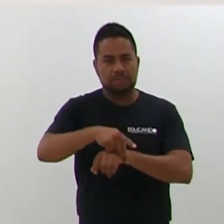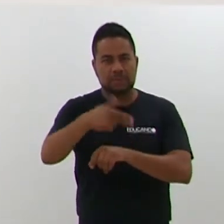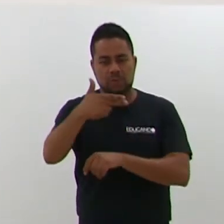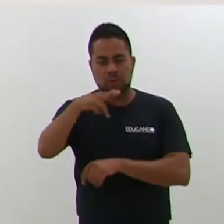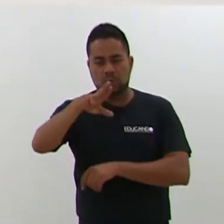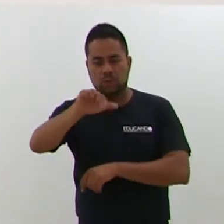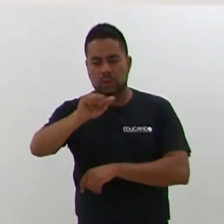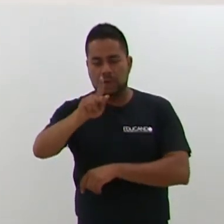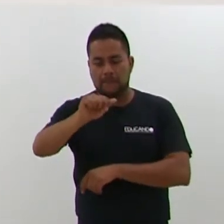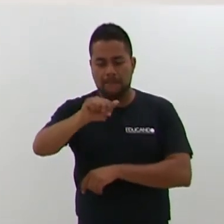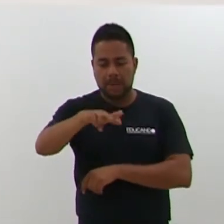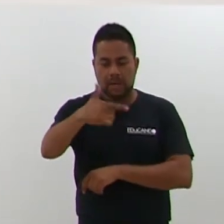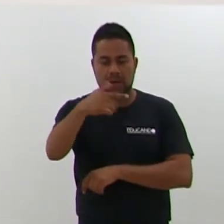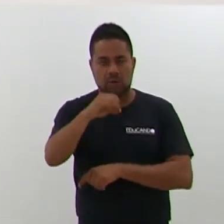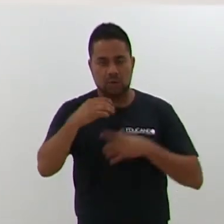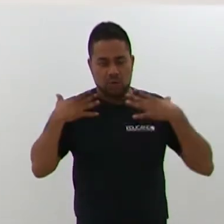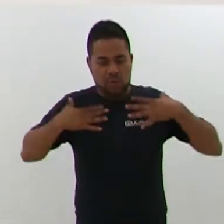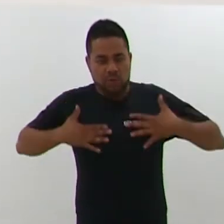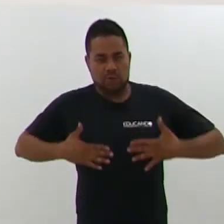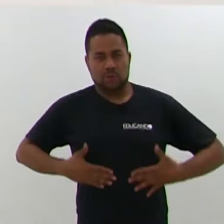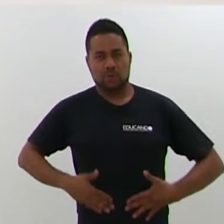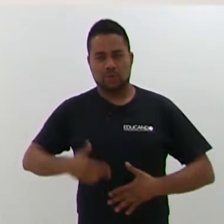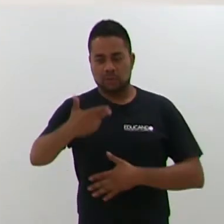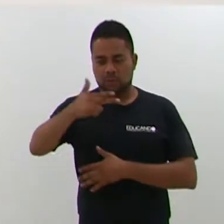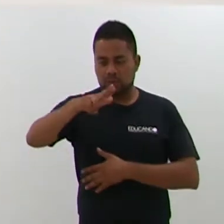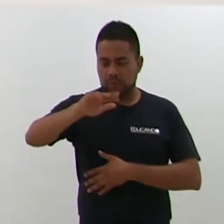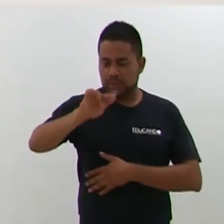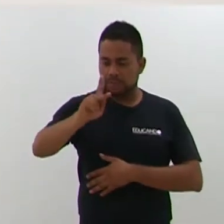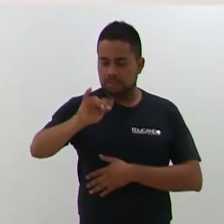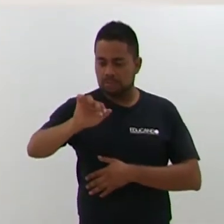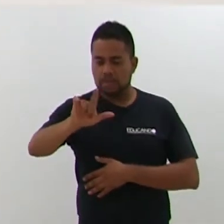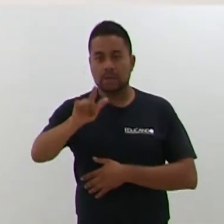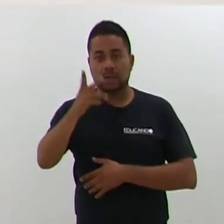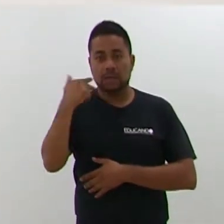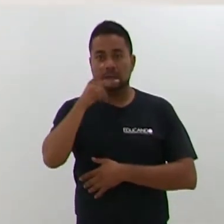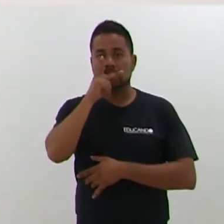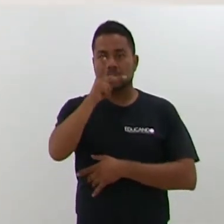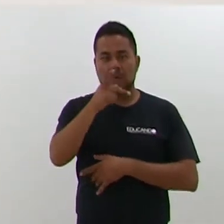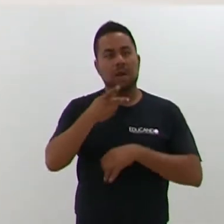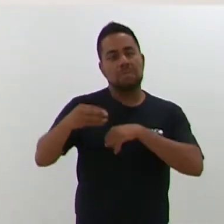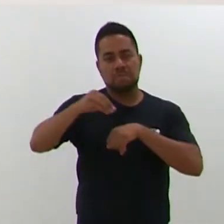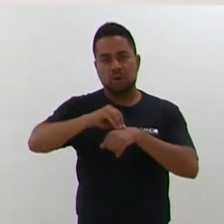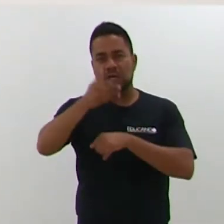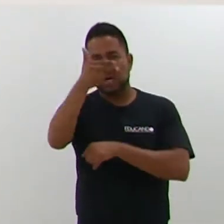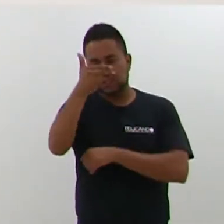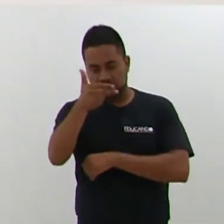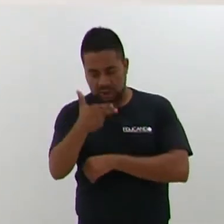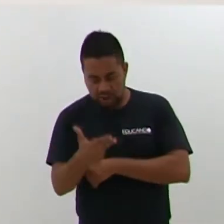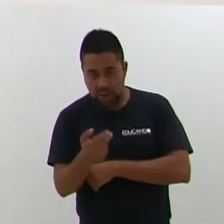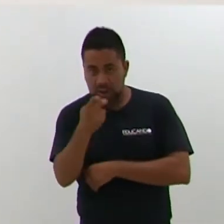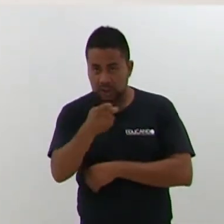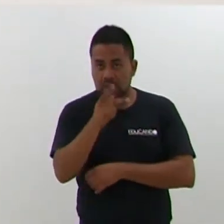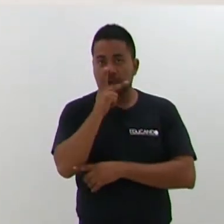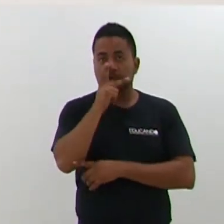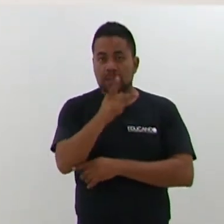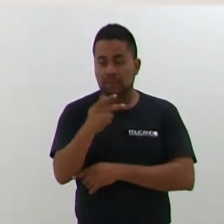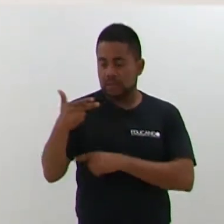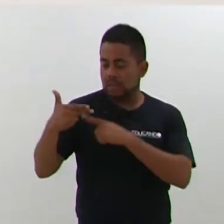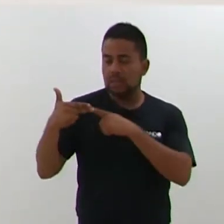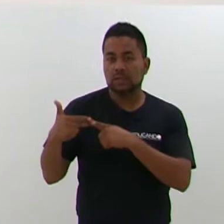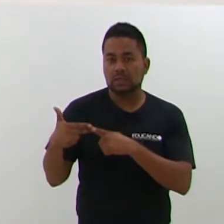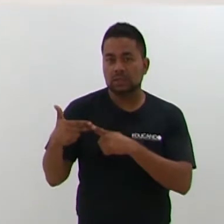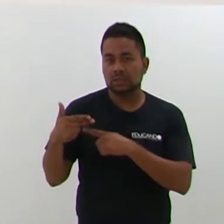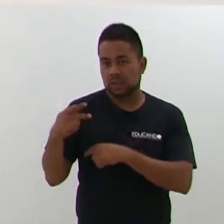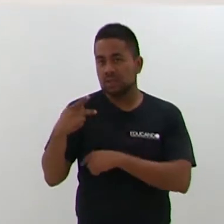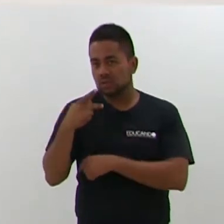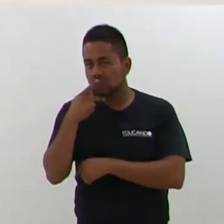huapango, huipil? Todas esas palabras comentábamos que llevan H y que en esas palabras la H suena